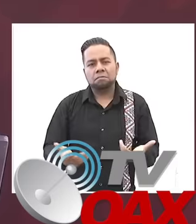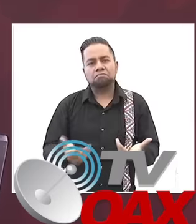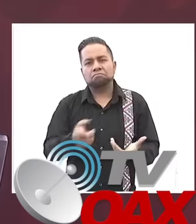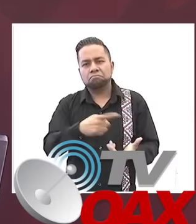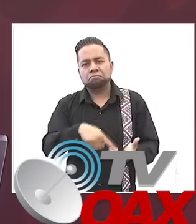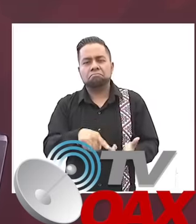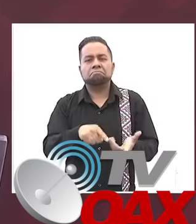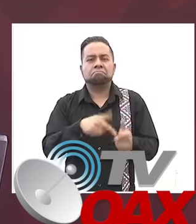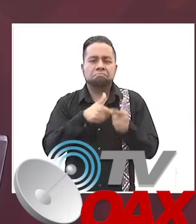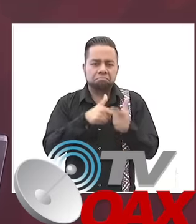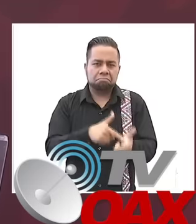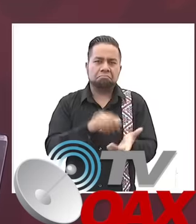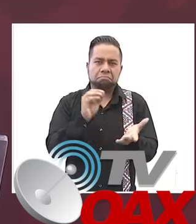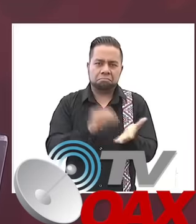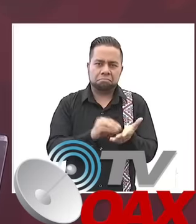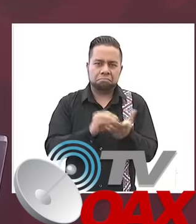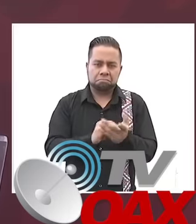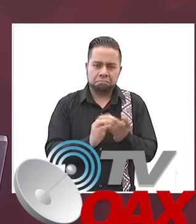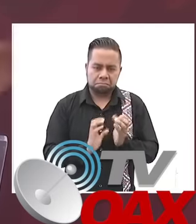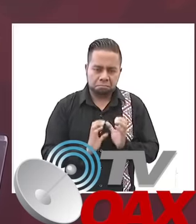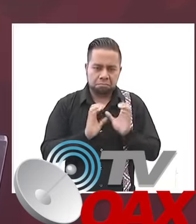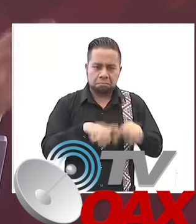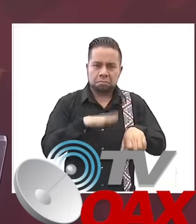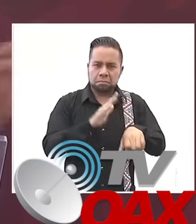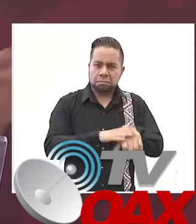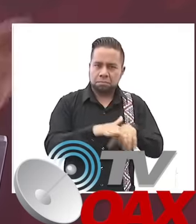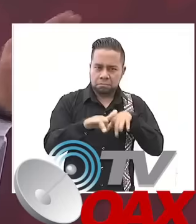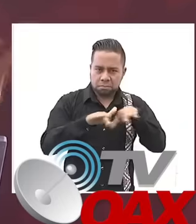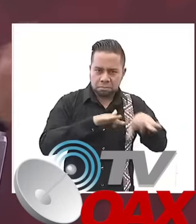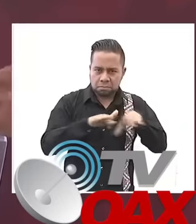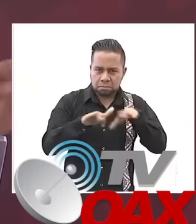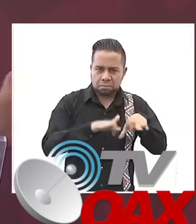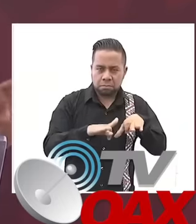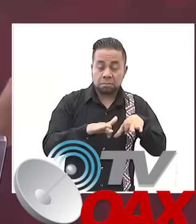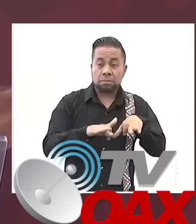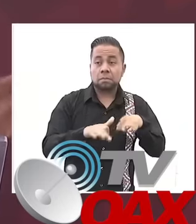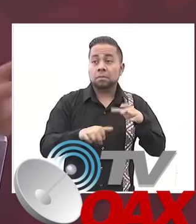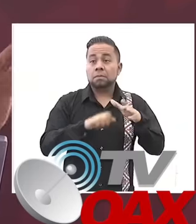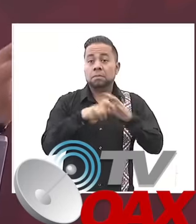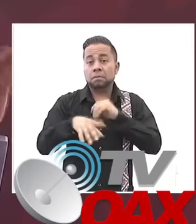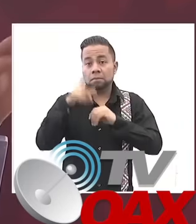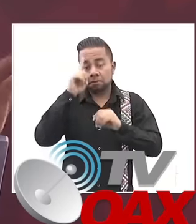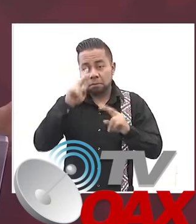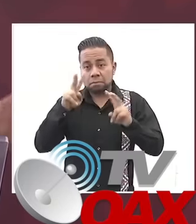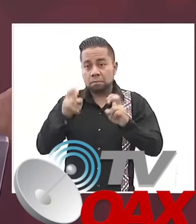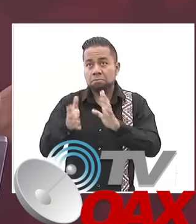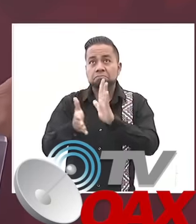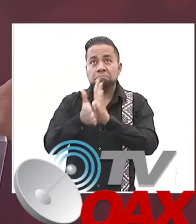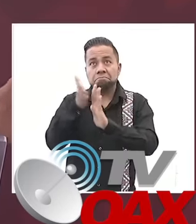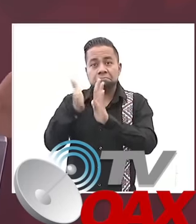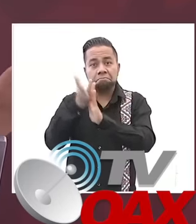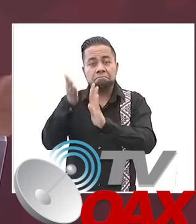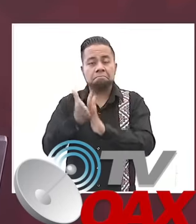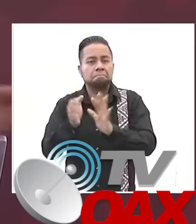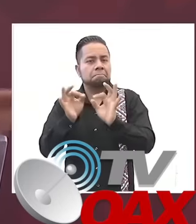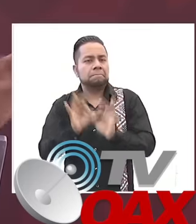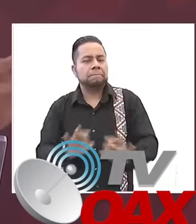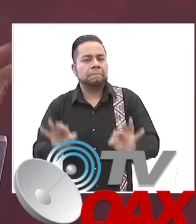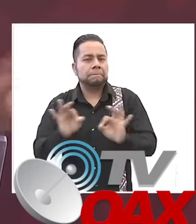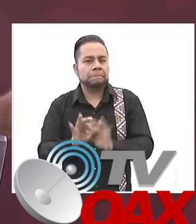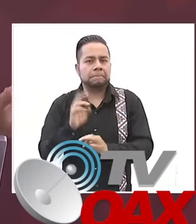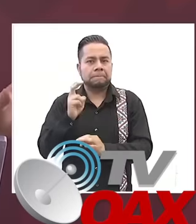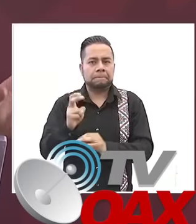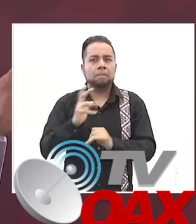se sigan generando empleos. Es clave la industria de la construcción, esa es